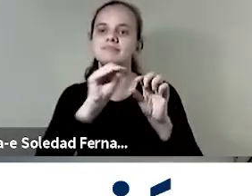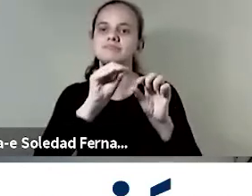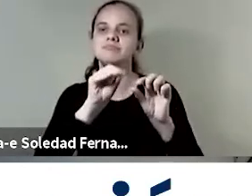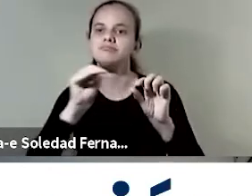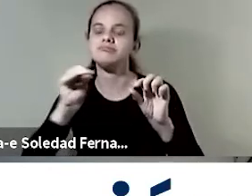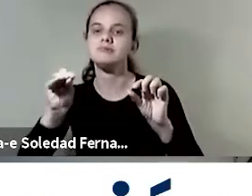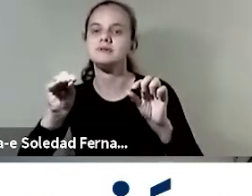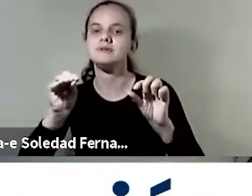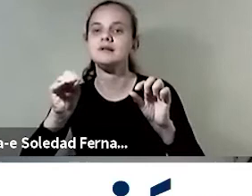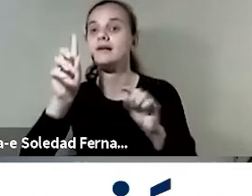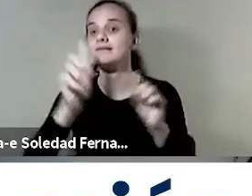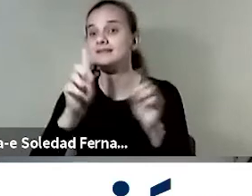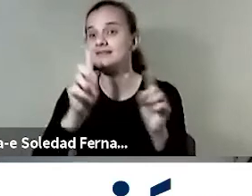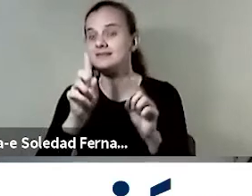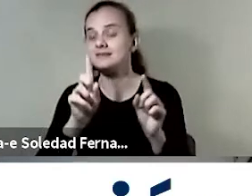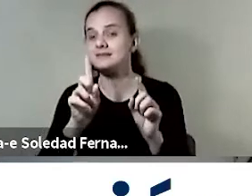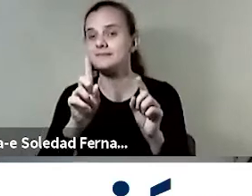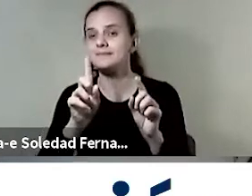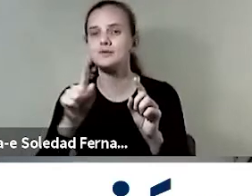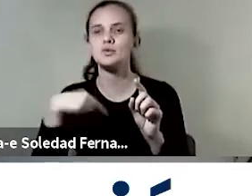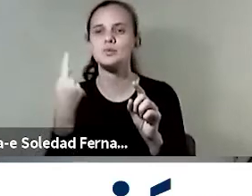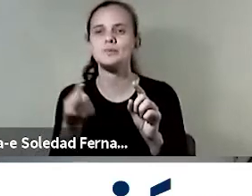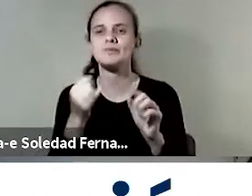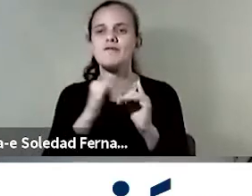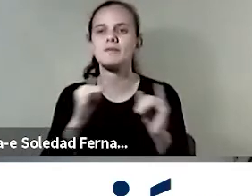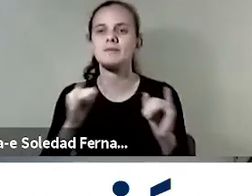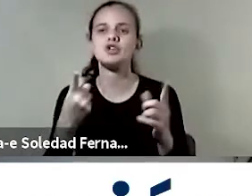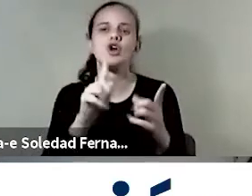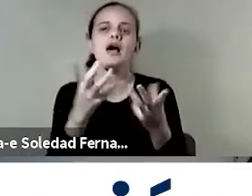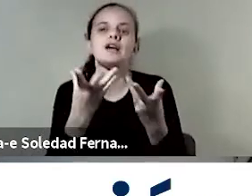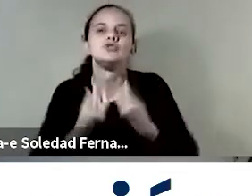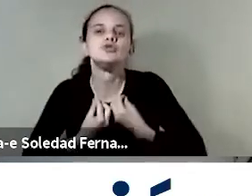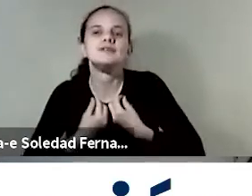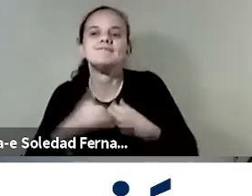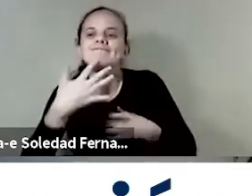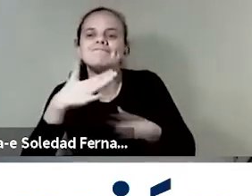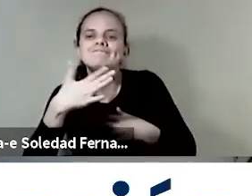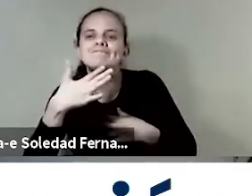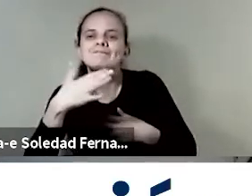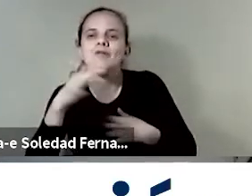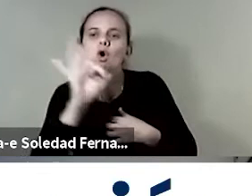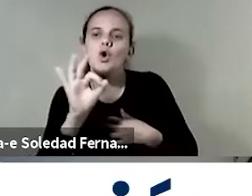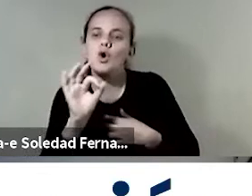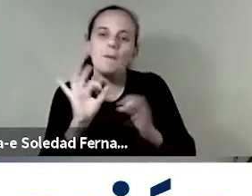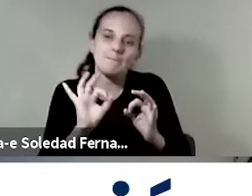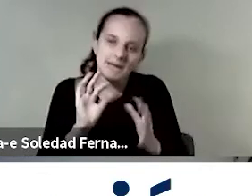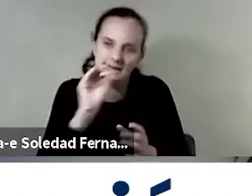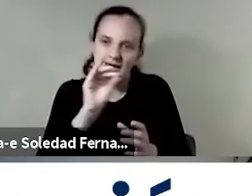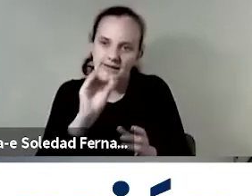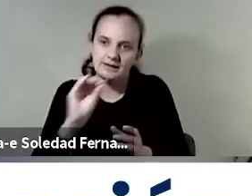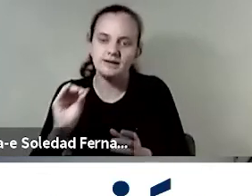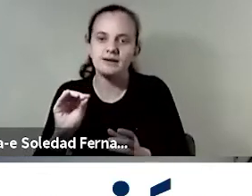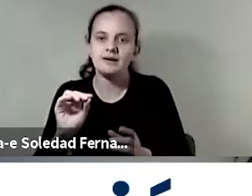¿sí? Es un campo de texto el que llenaríamos en un formulario, eso es lo que estamos viendo, y muchas veces la información que nos ayuda